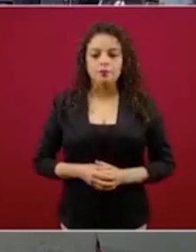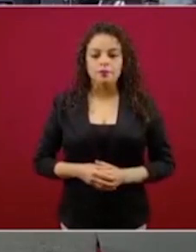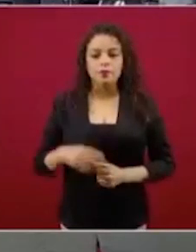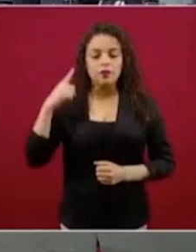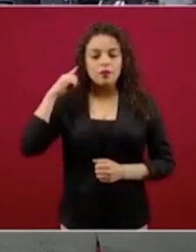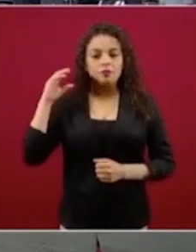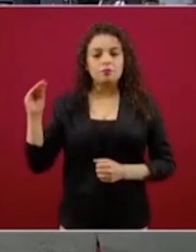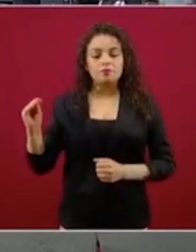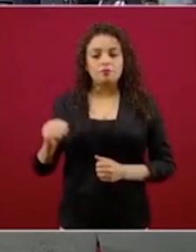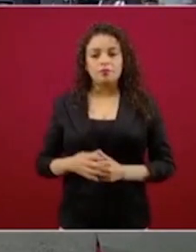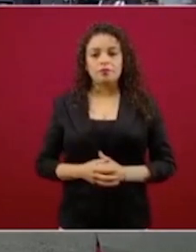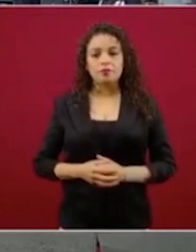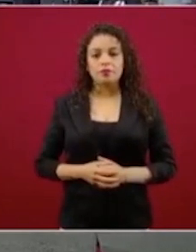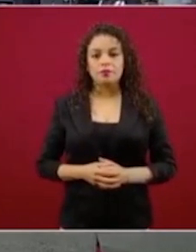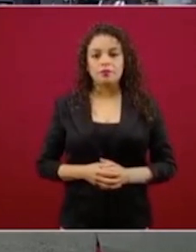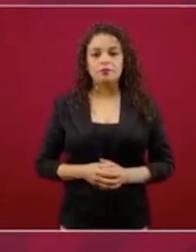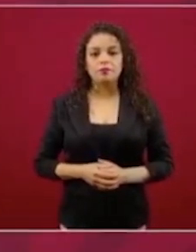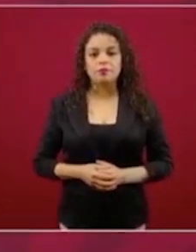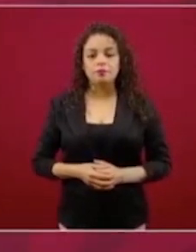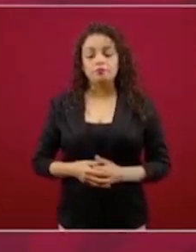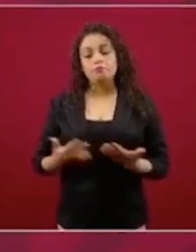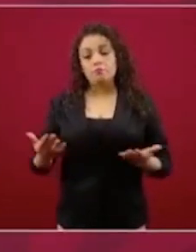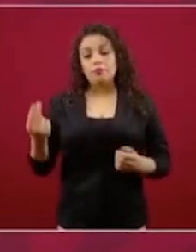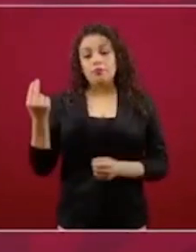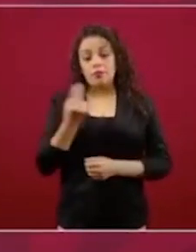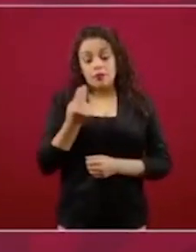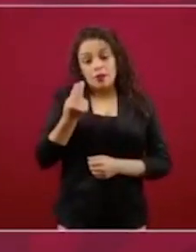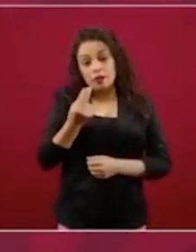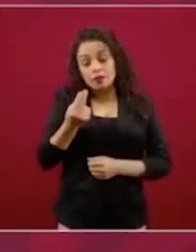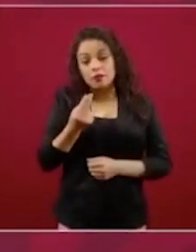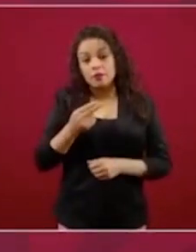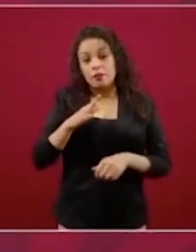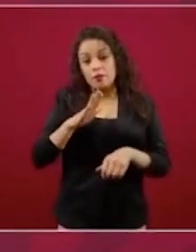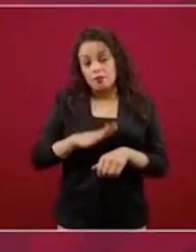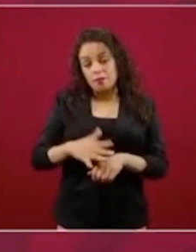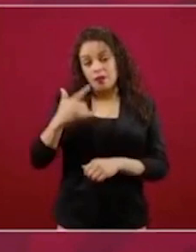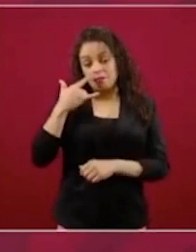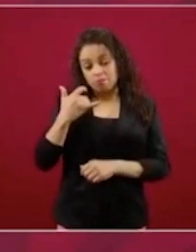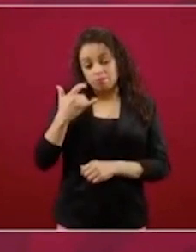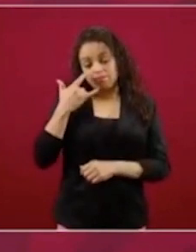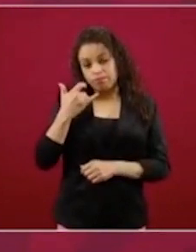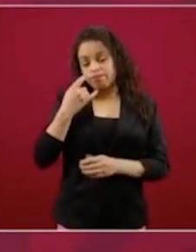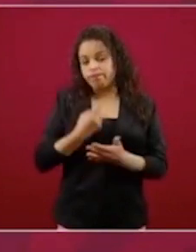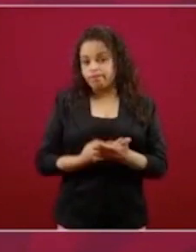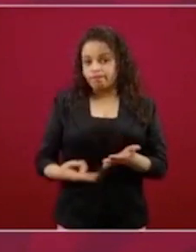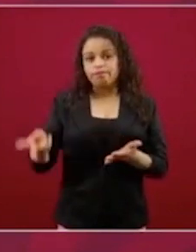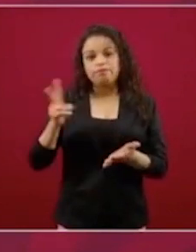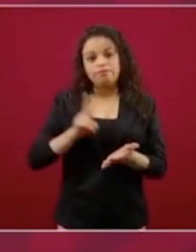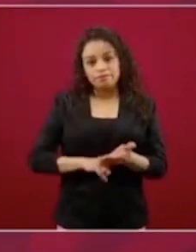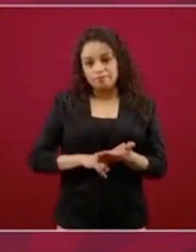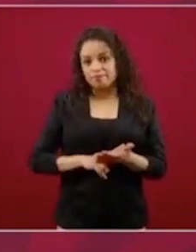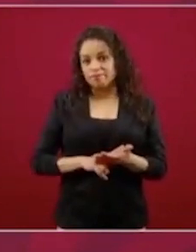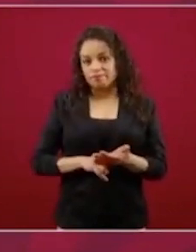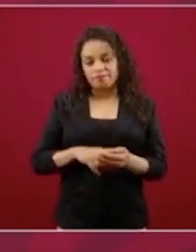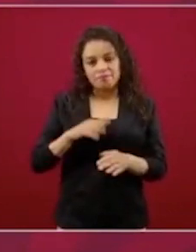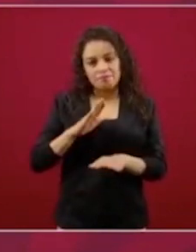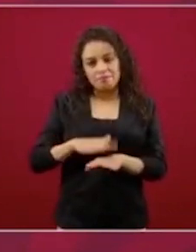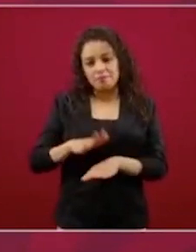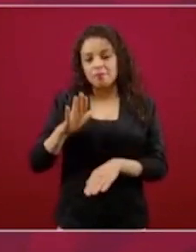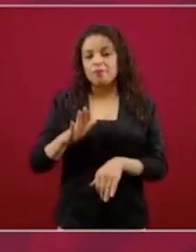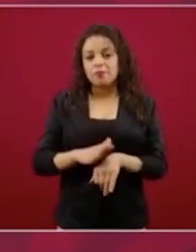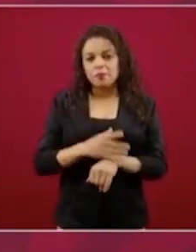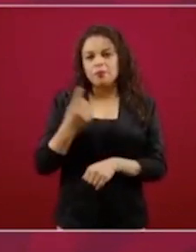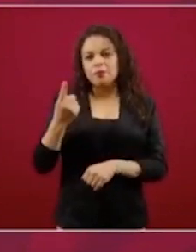Tenemos que redoblar esfuerzos porque hay corrupción,